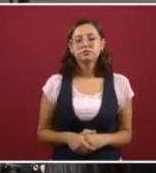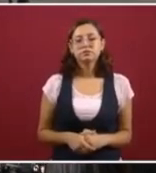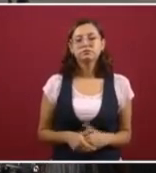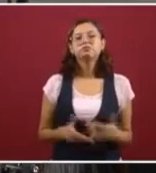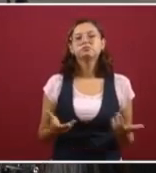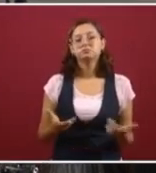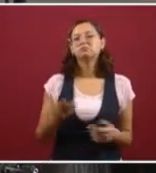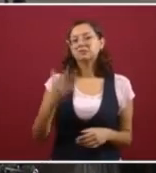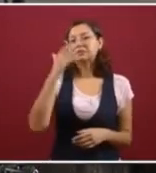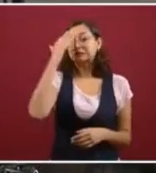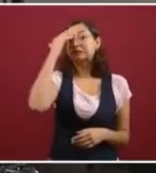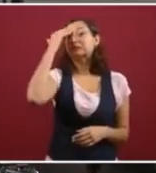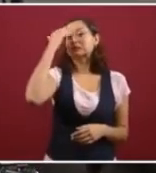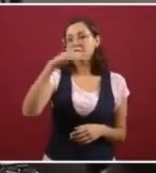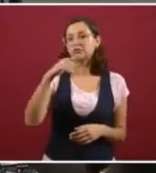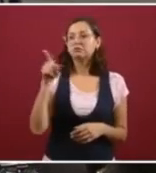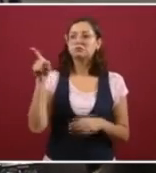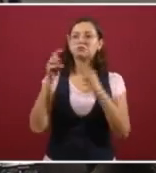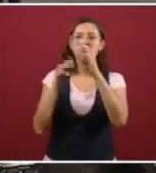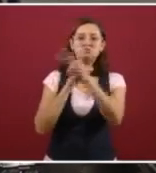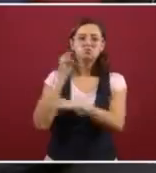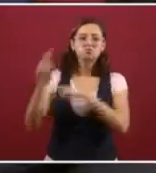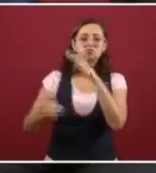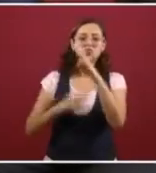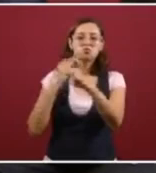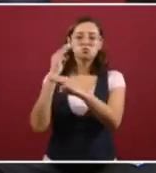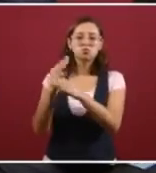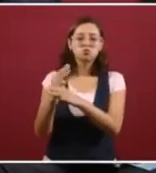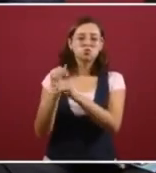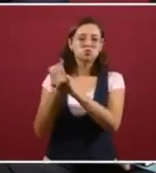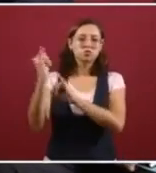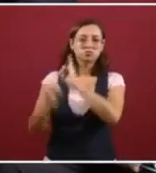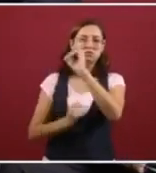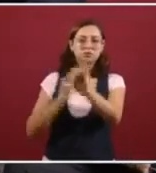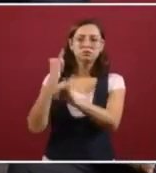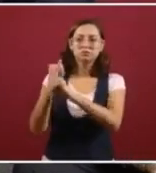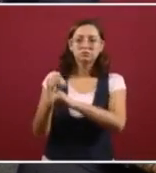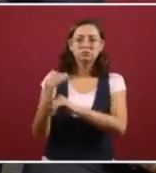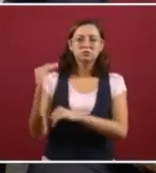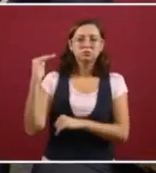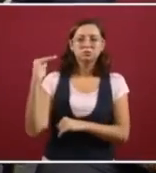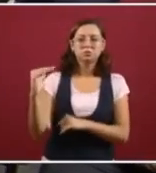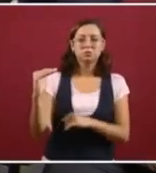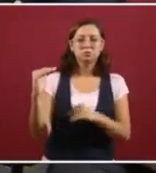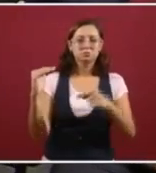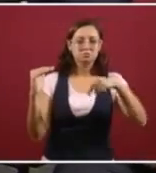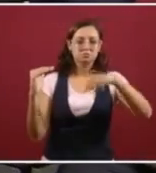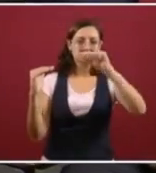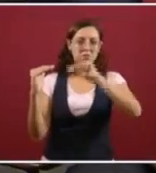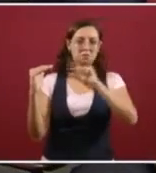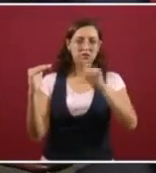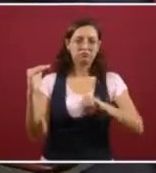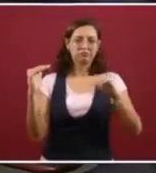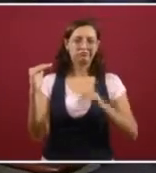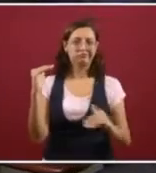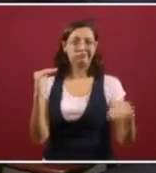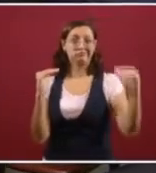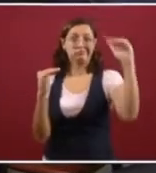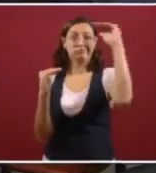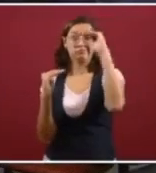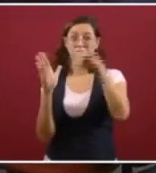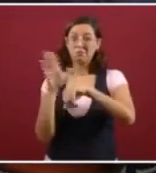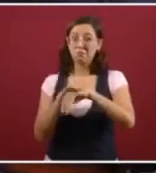todavía estamos arriba de estándares internacionales. Y como queremos